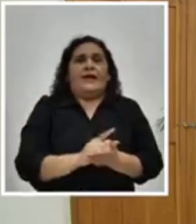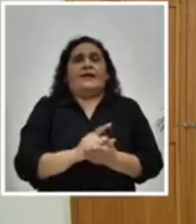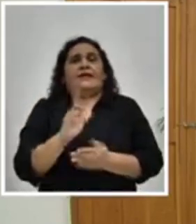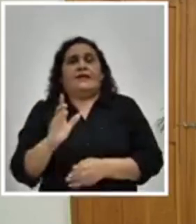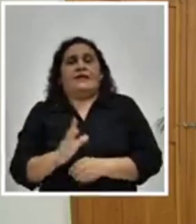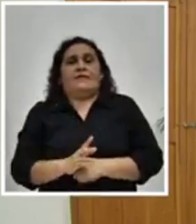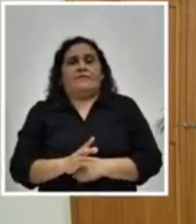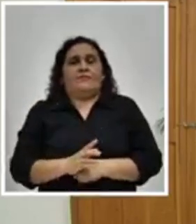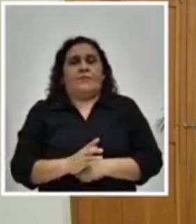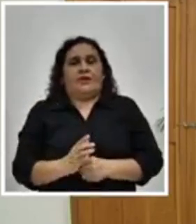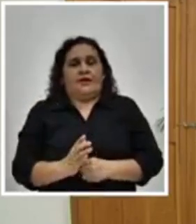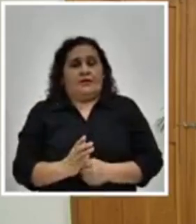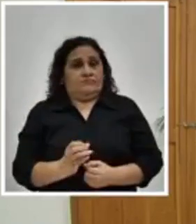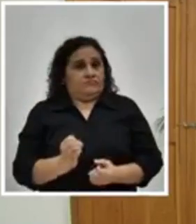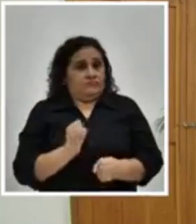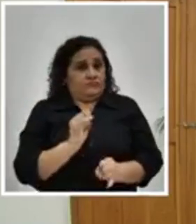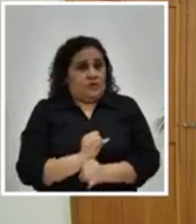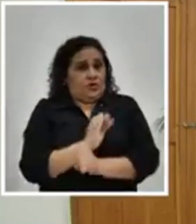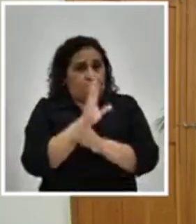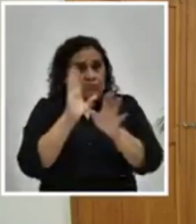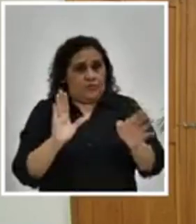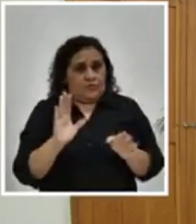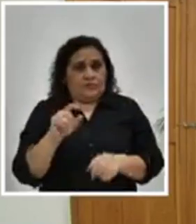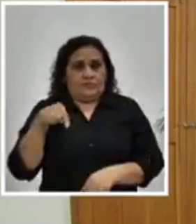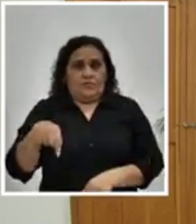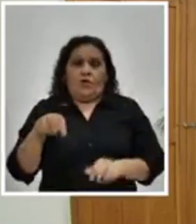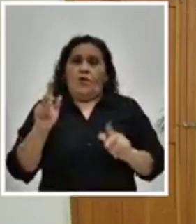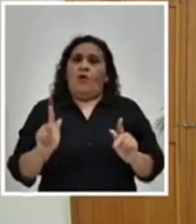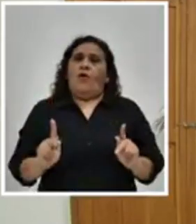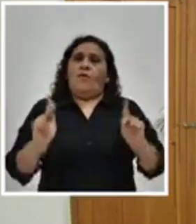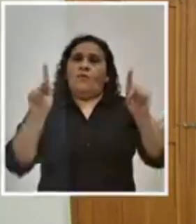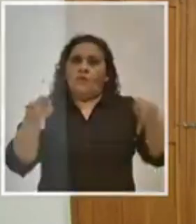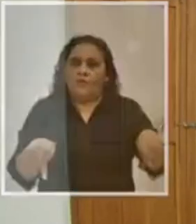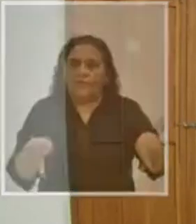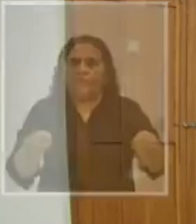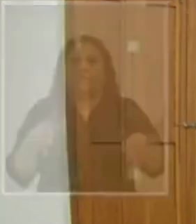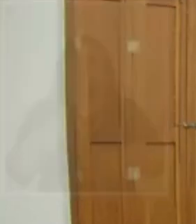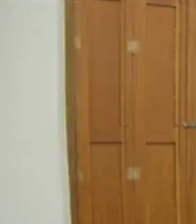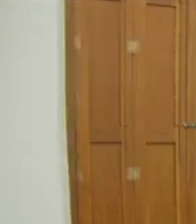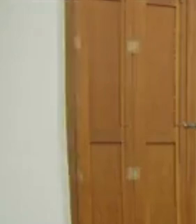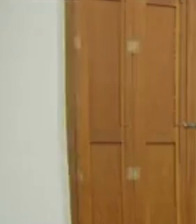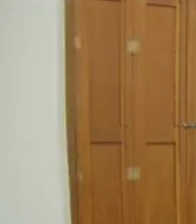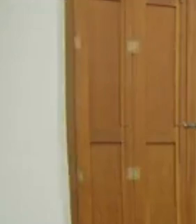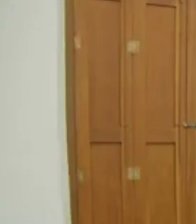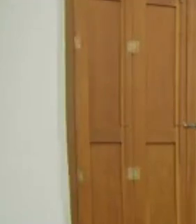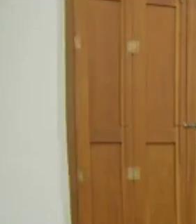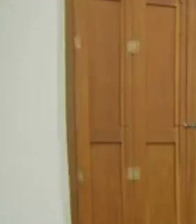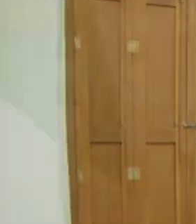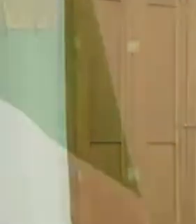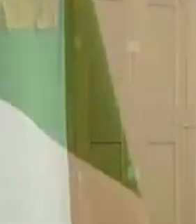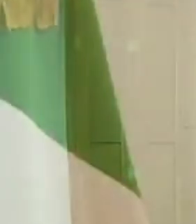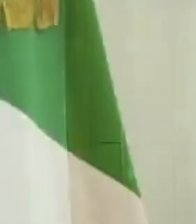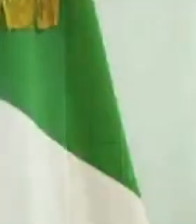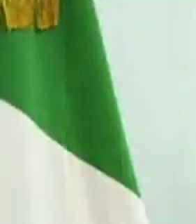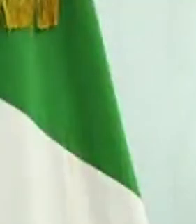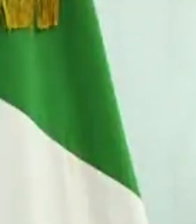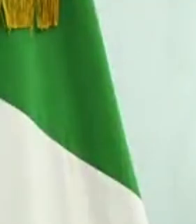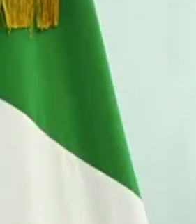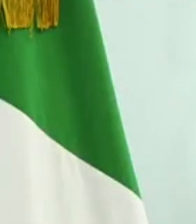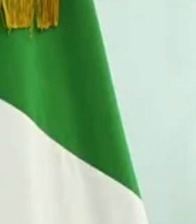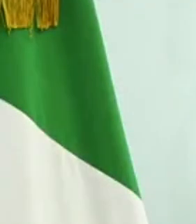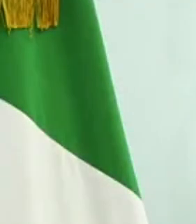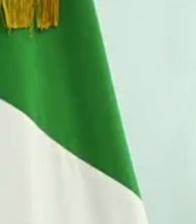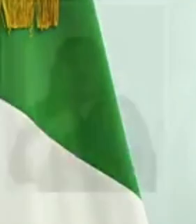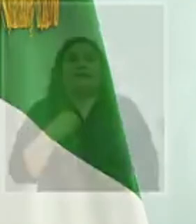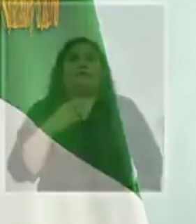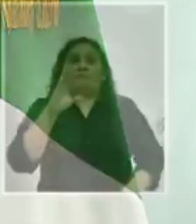la Información Pública, el municipio de Progreso mantuvo el 100% en índices de cumplimiento que ha